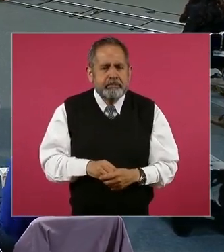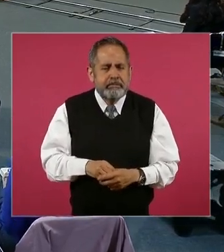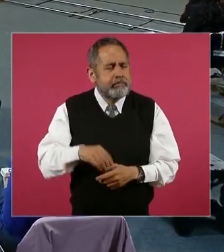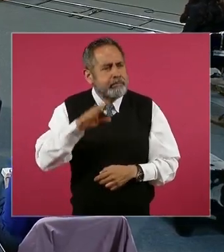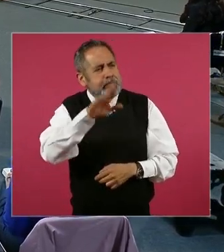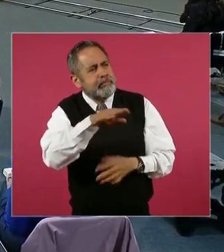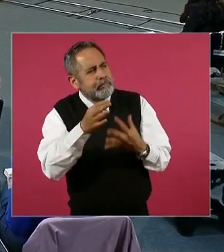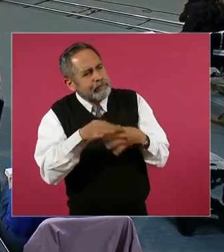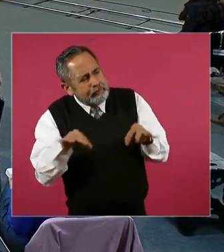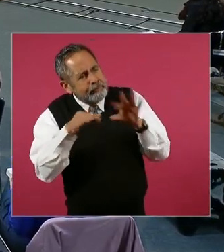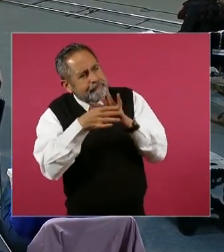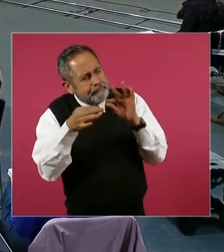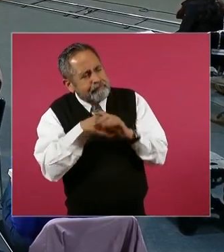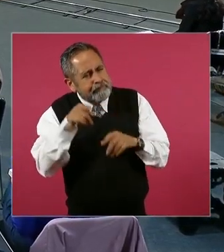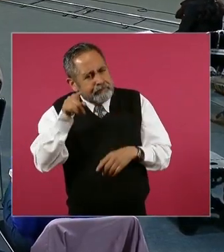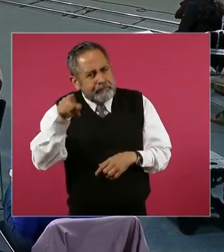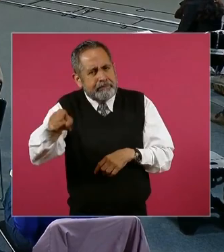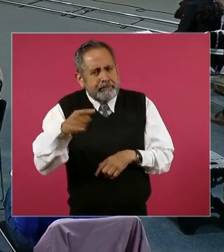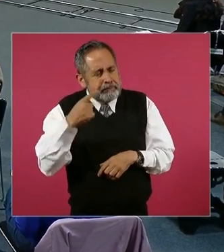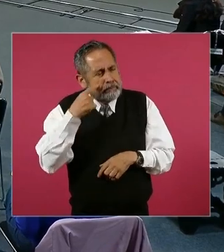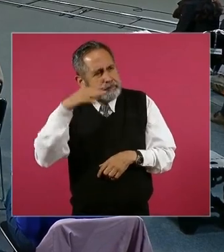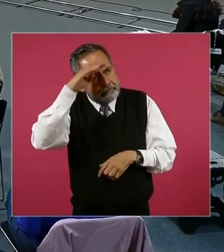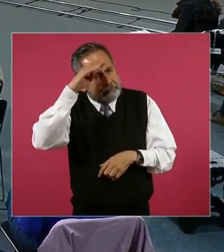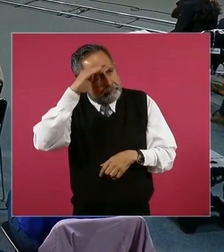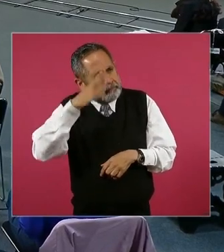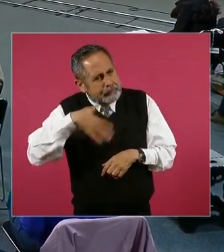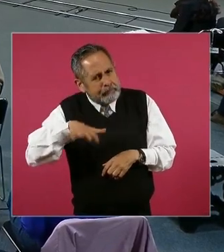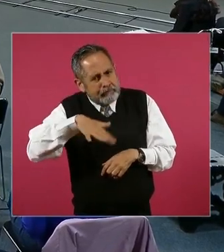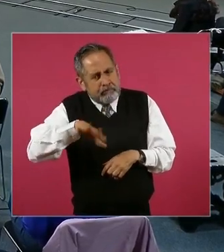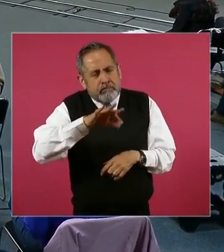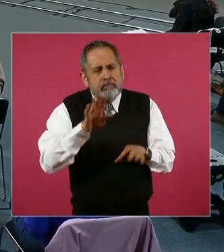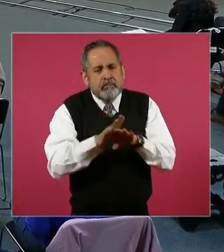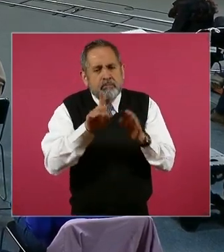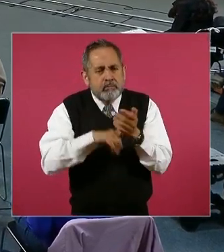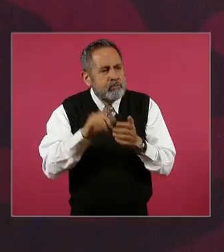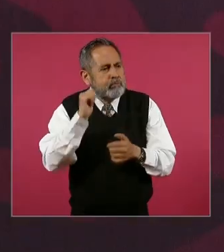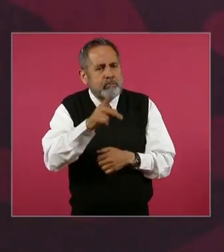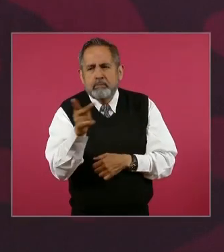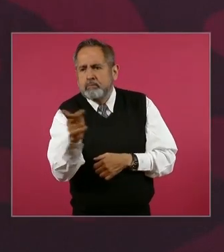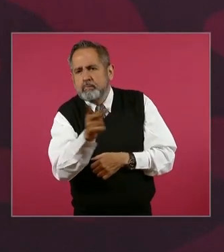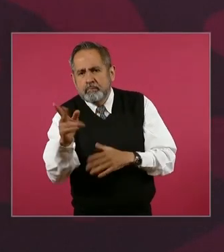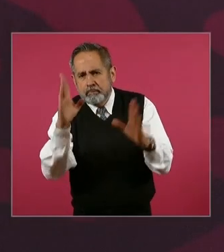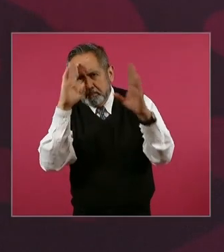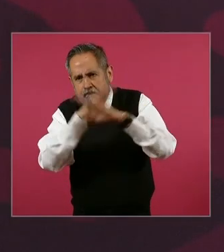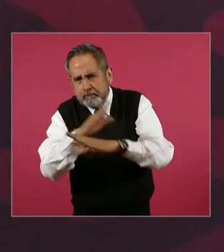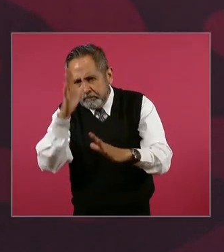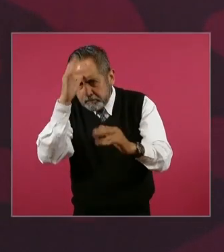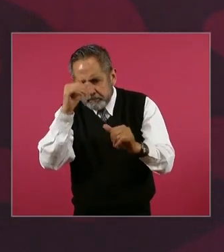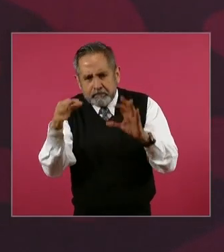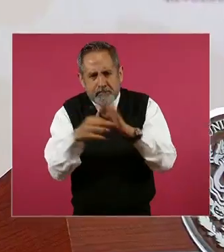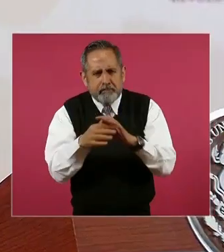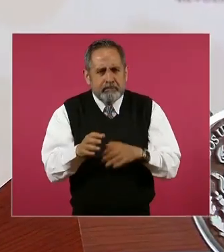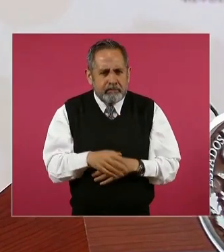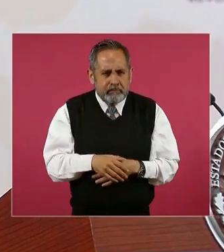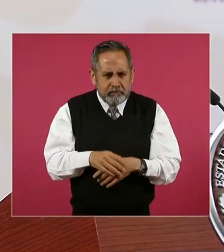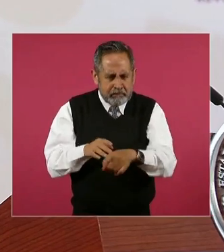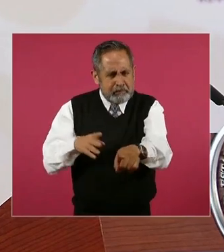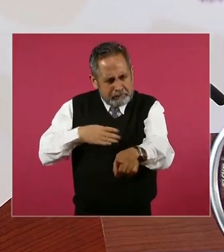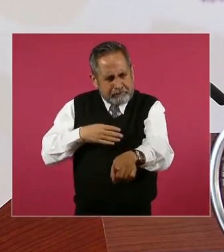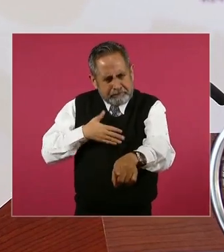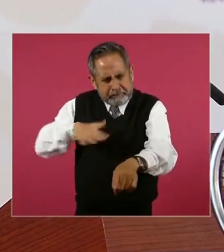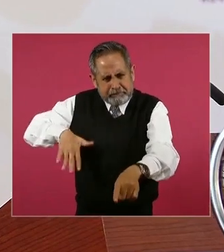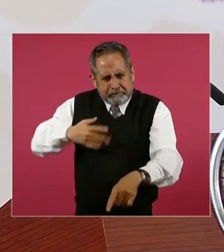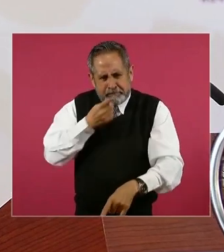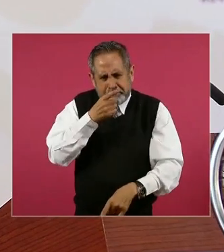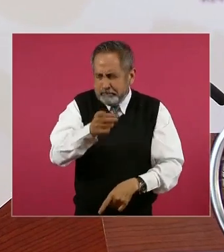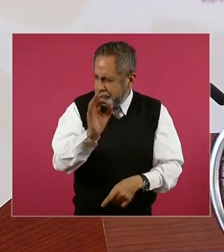es importante que se busque un acuerdo y qué bien que sale No